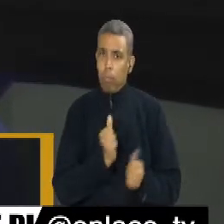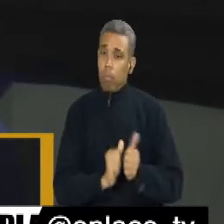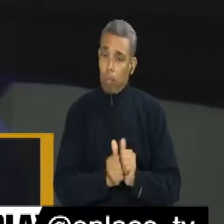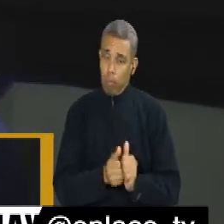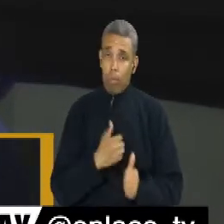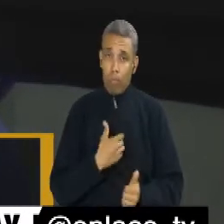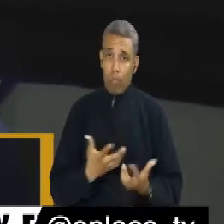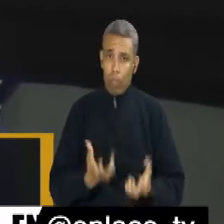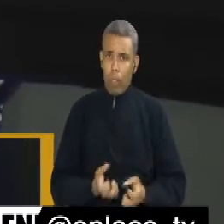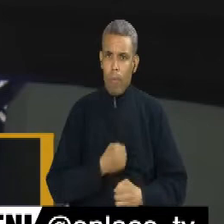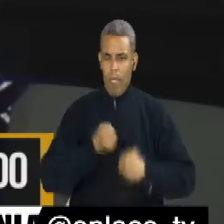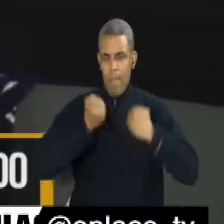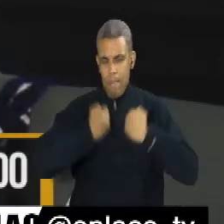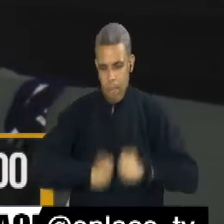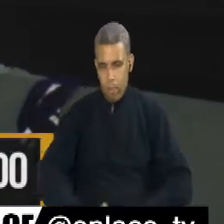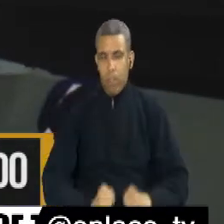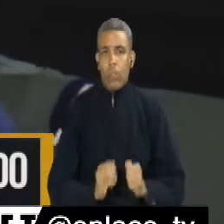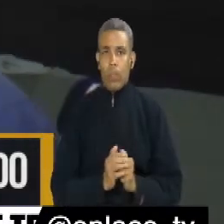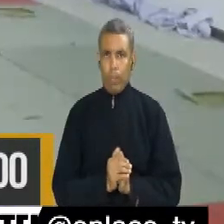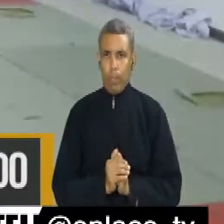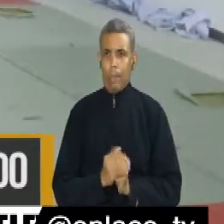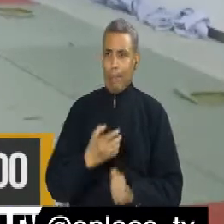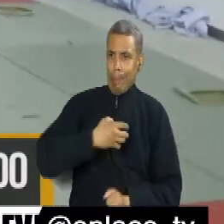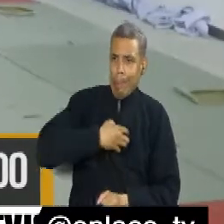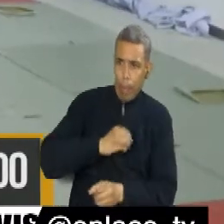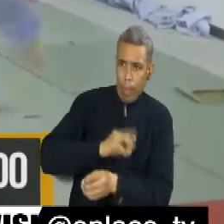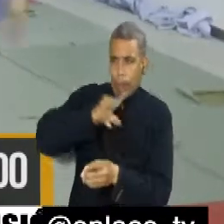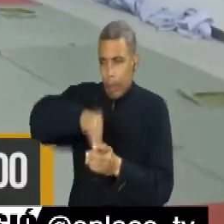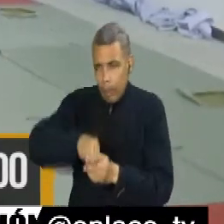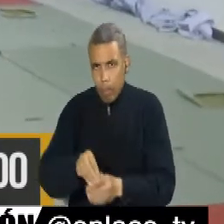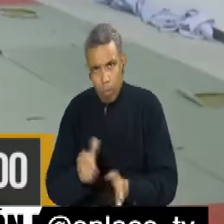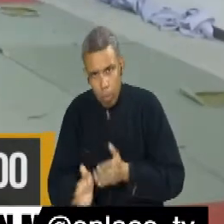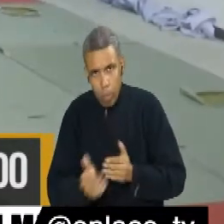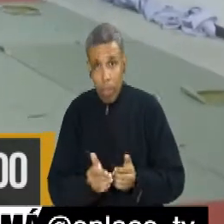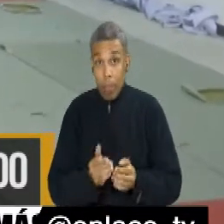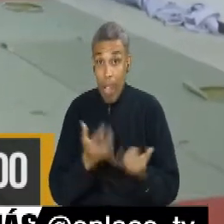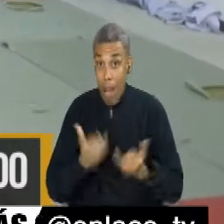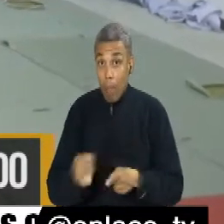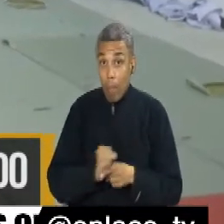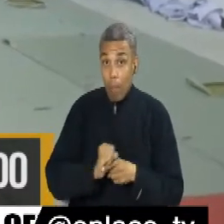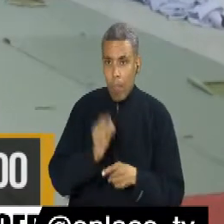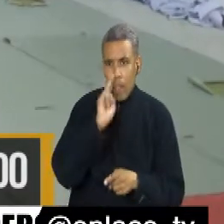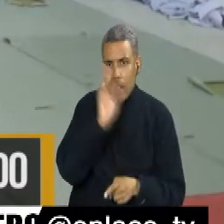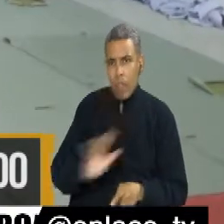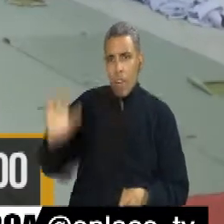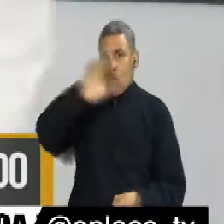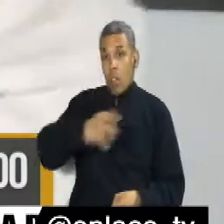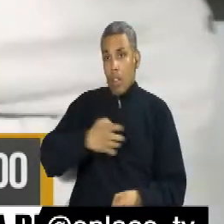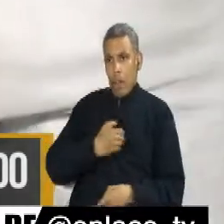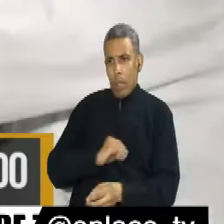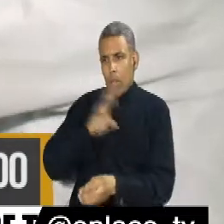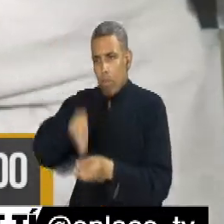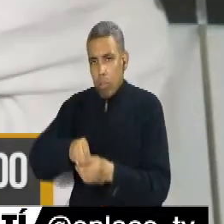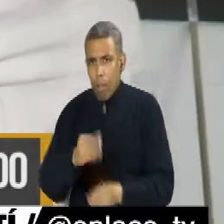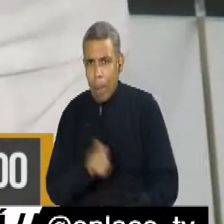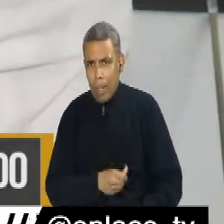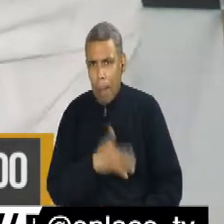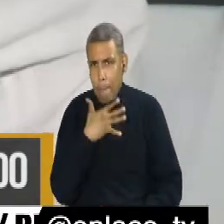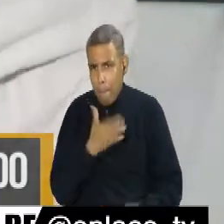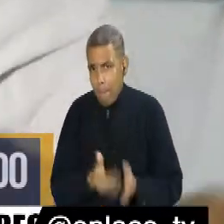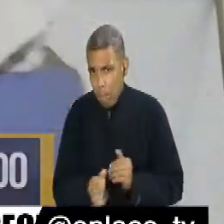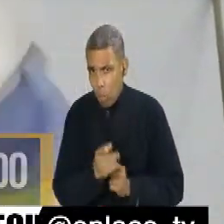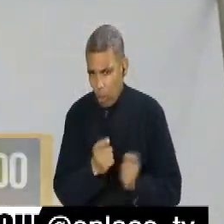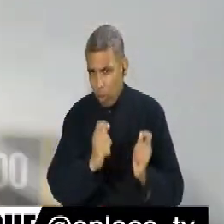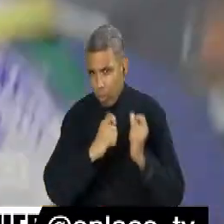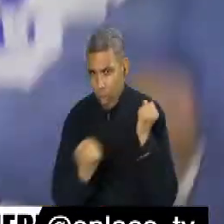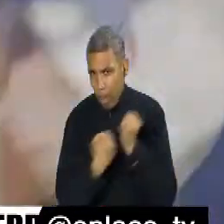nos esforzamos para ir a las competencias y todo. Desde ya se preparan para el Nacional de Judo y esperan el apoyo necesario para lograr una buena